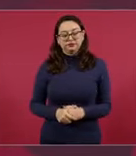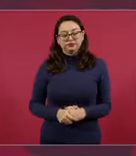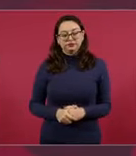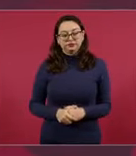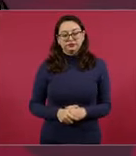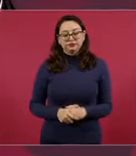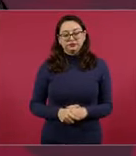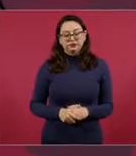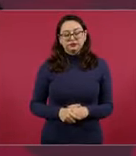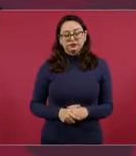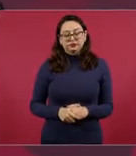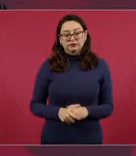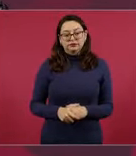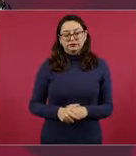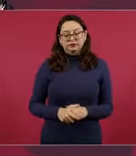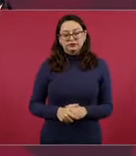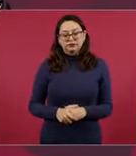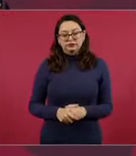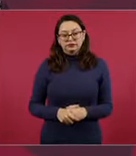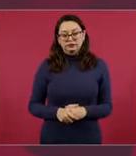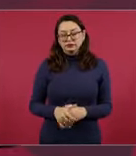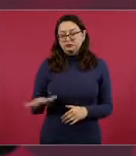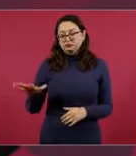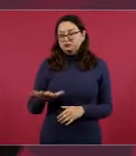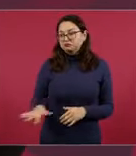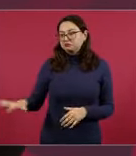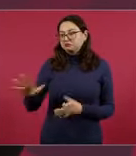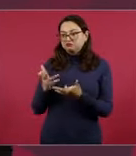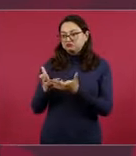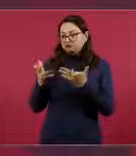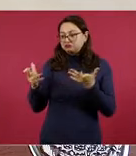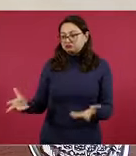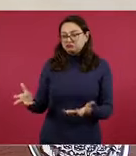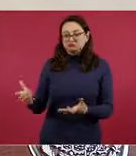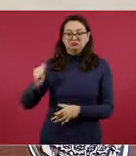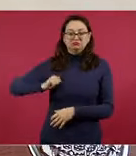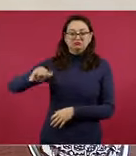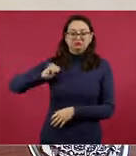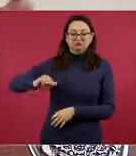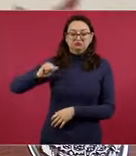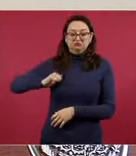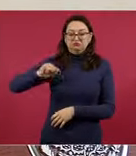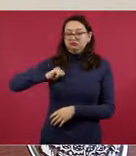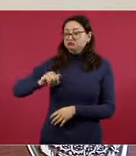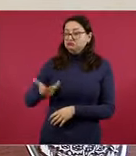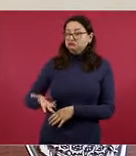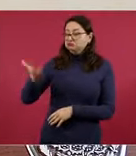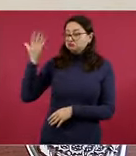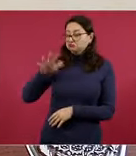que era una zona que no estaba habitada, era como un ranchito.